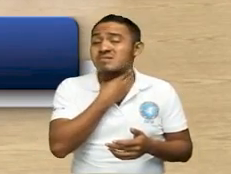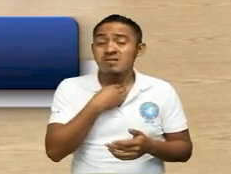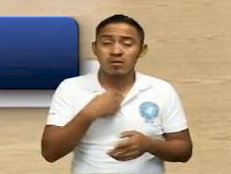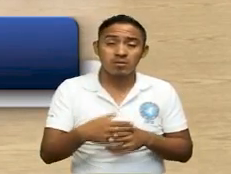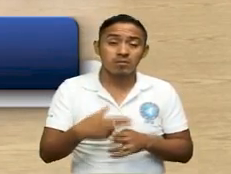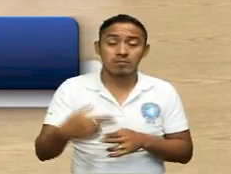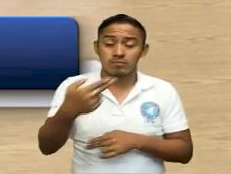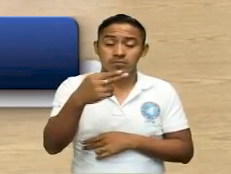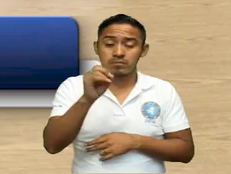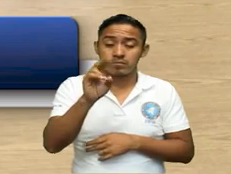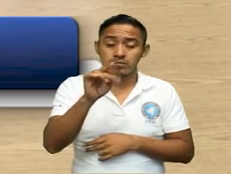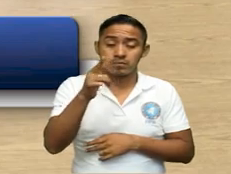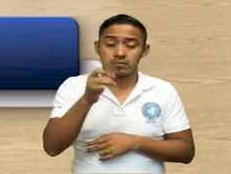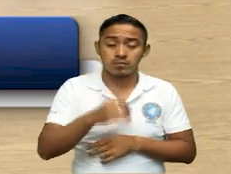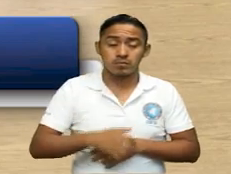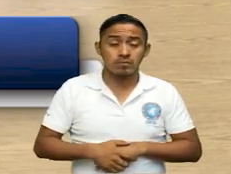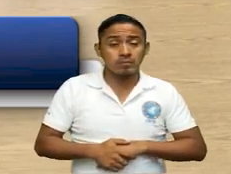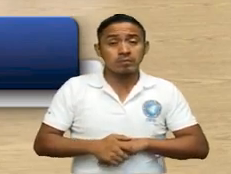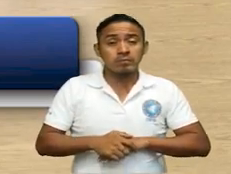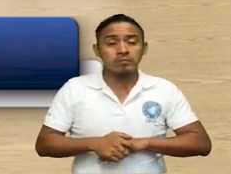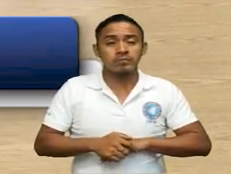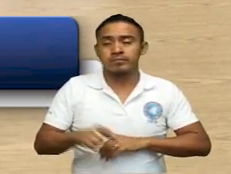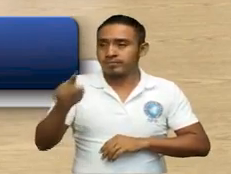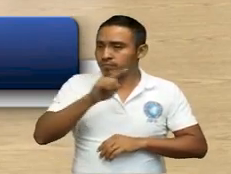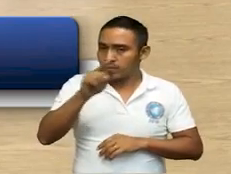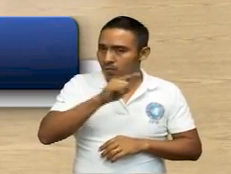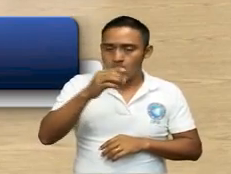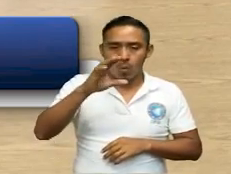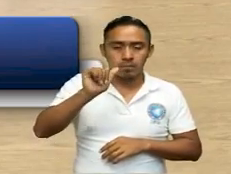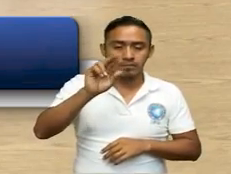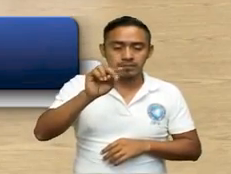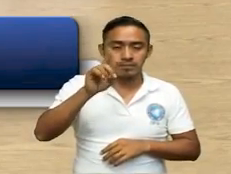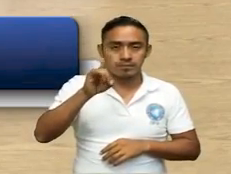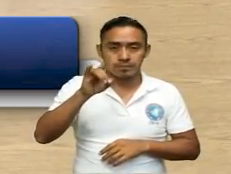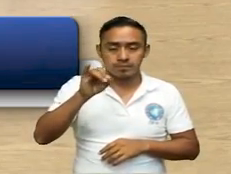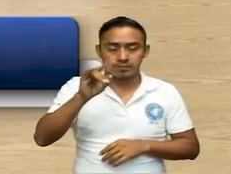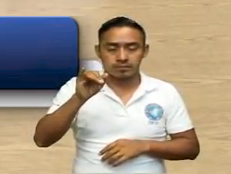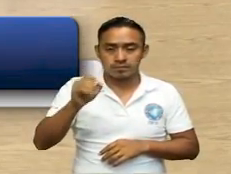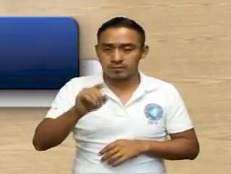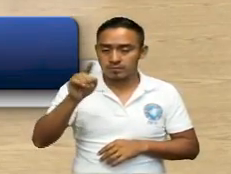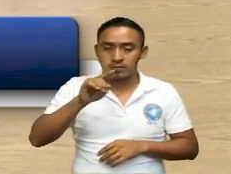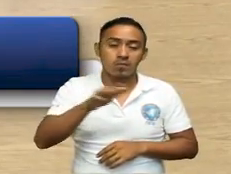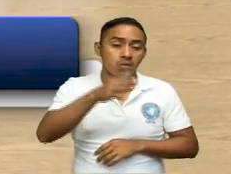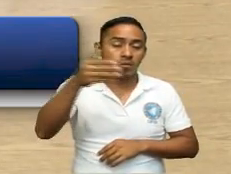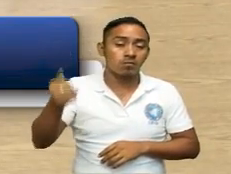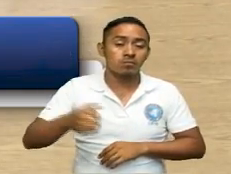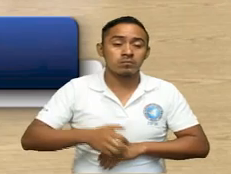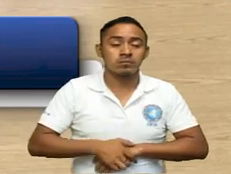también. Estamos hablando de la candidiasis también. No, ese es otro tipo de hongo, ¿ya?